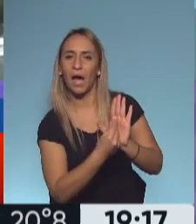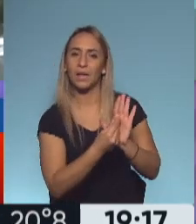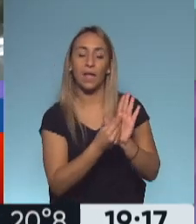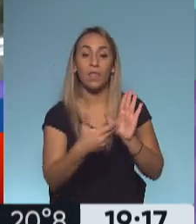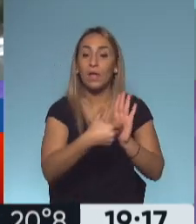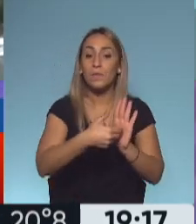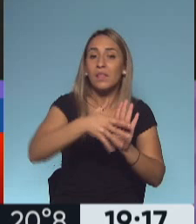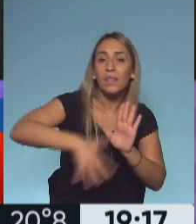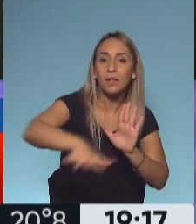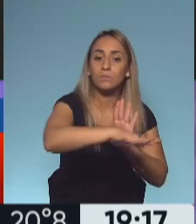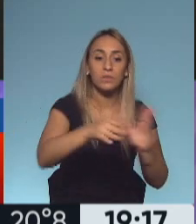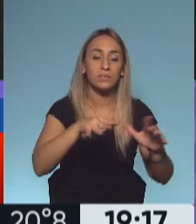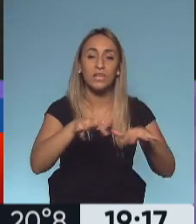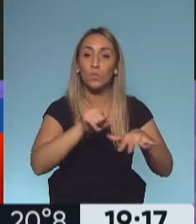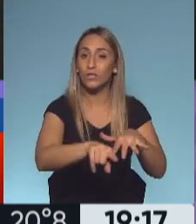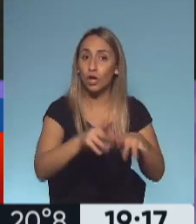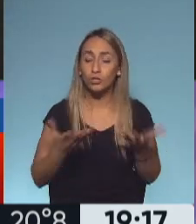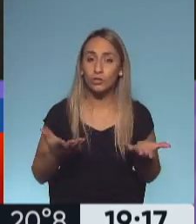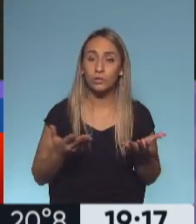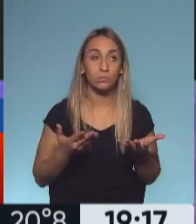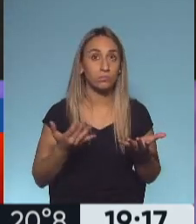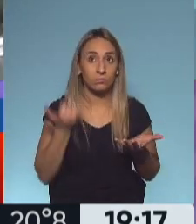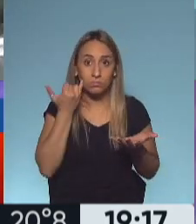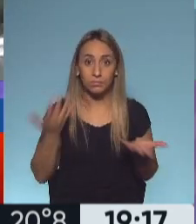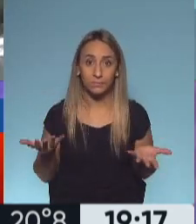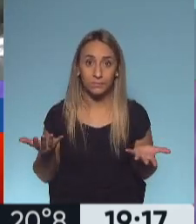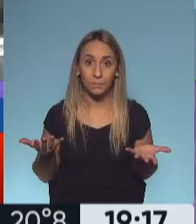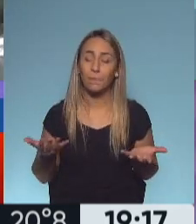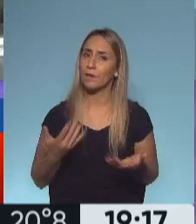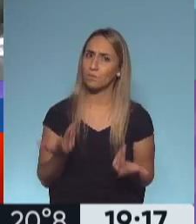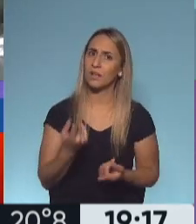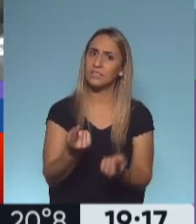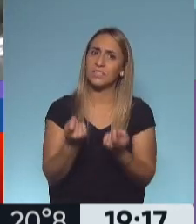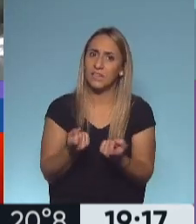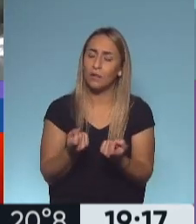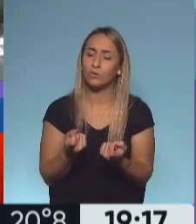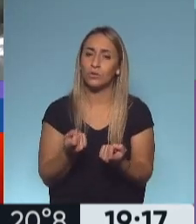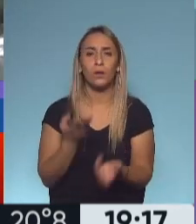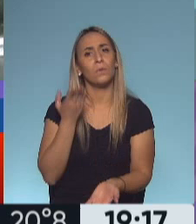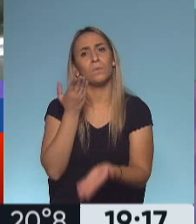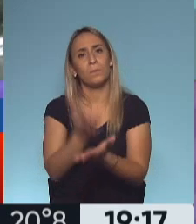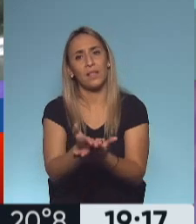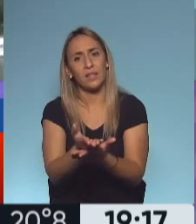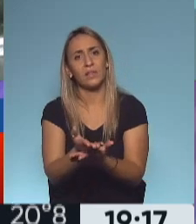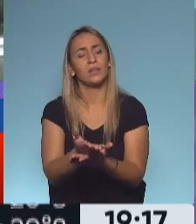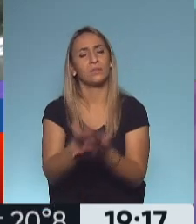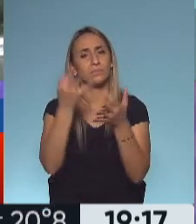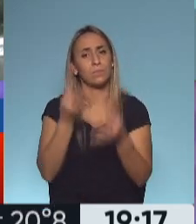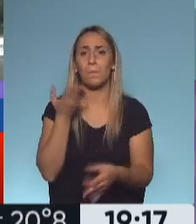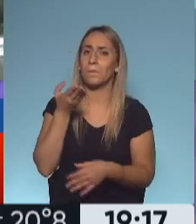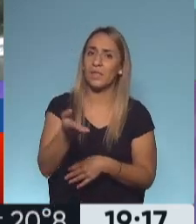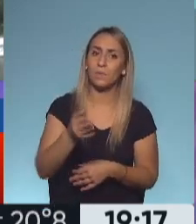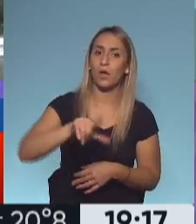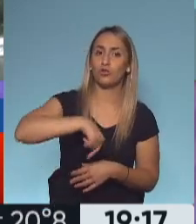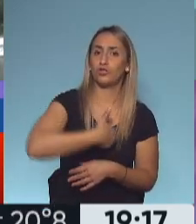cada jurisdicción. Desde ese punto necesitamos pedirle a la